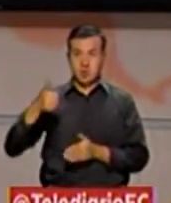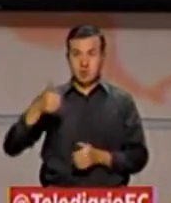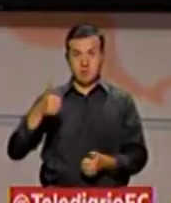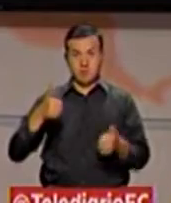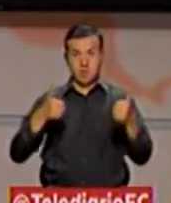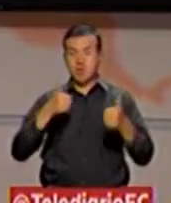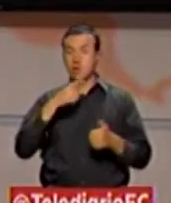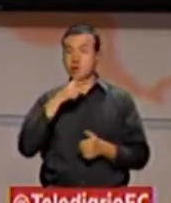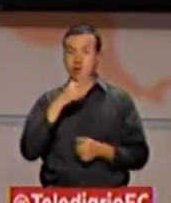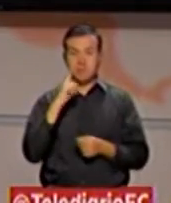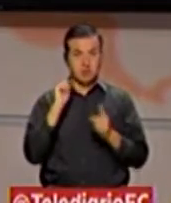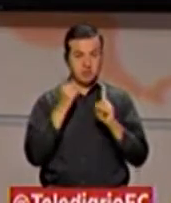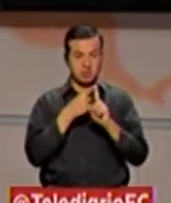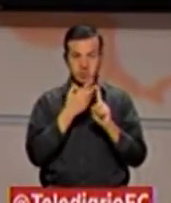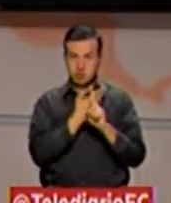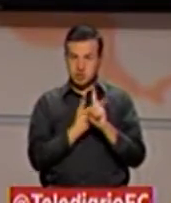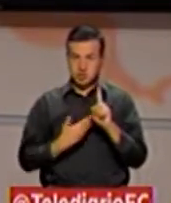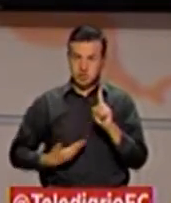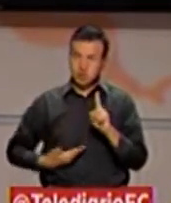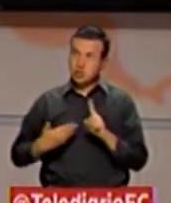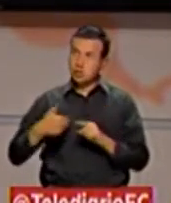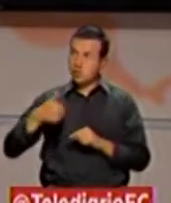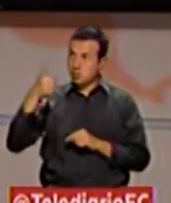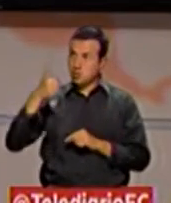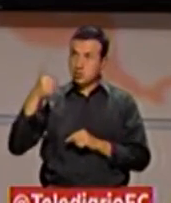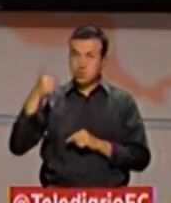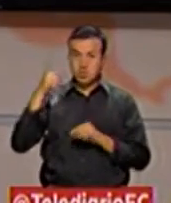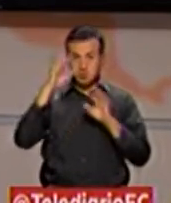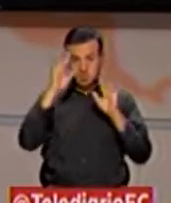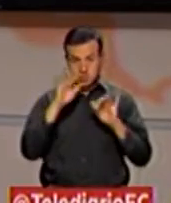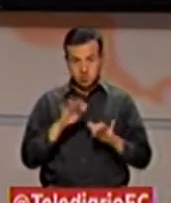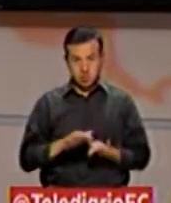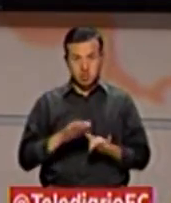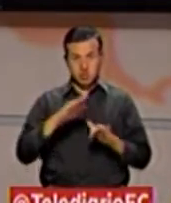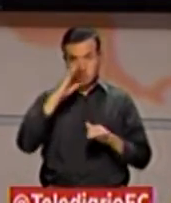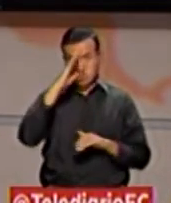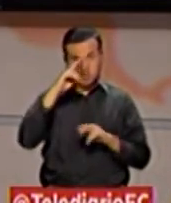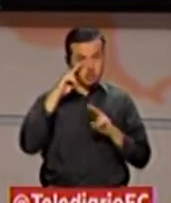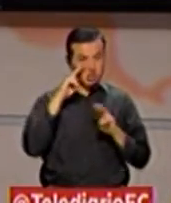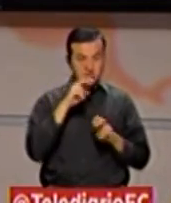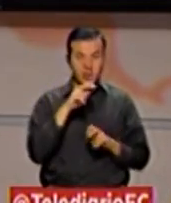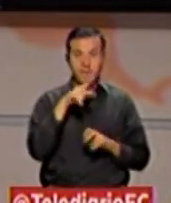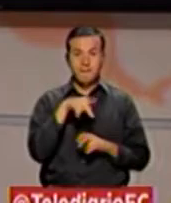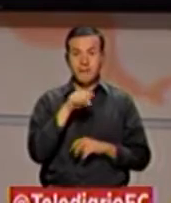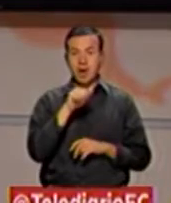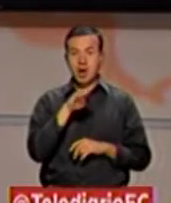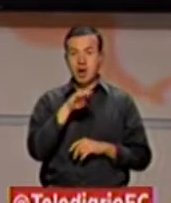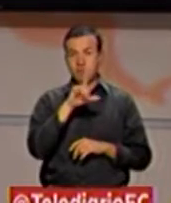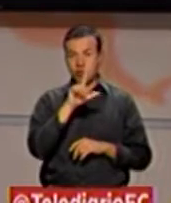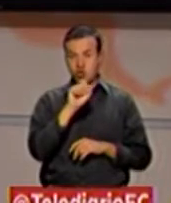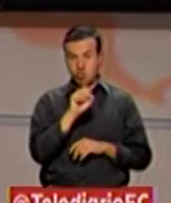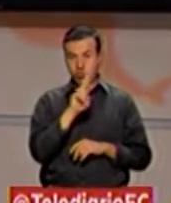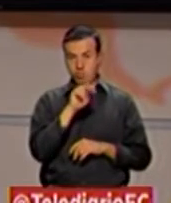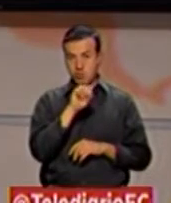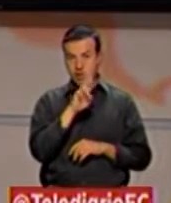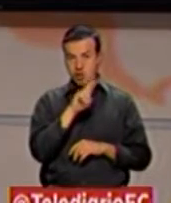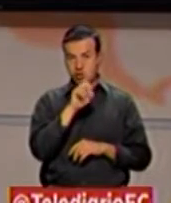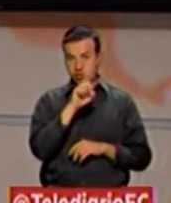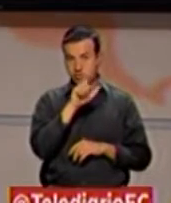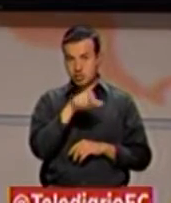provenía desde el presidente de la República hacia el secretario de la CENAIN, el señor Pablo Romero, y